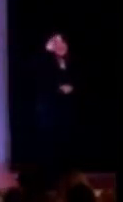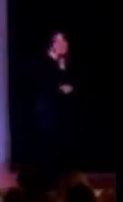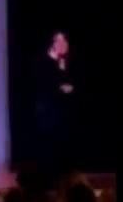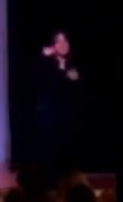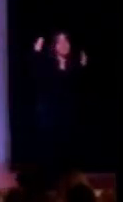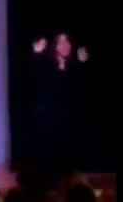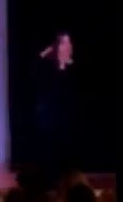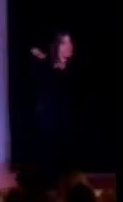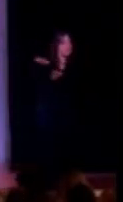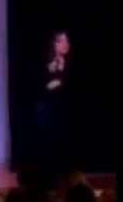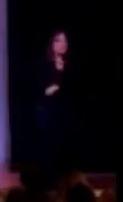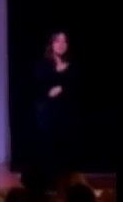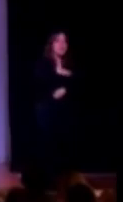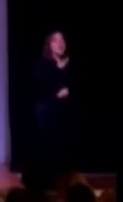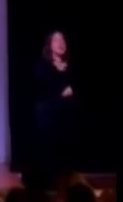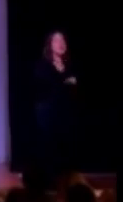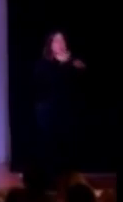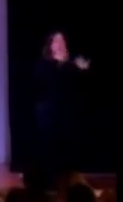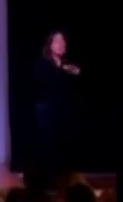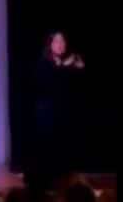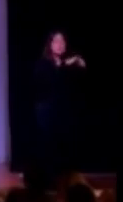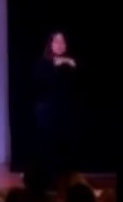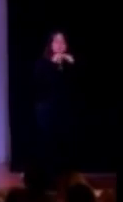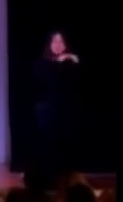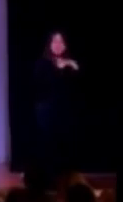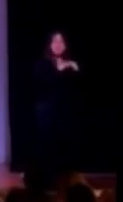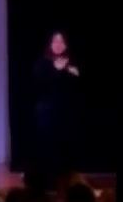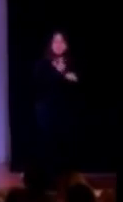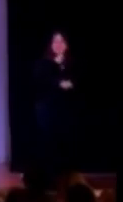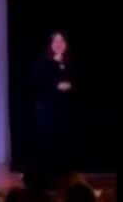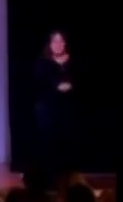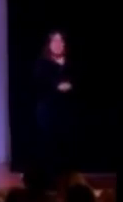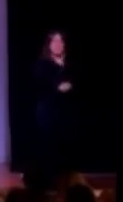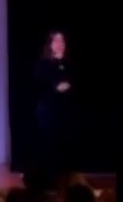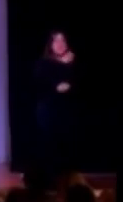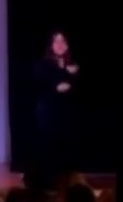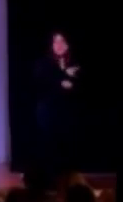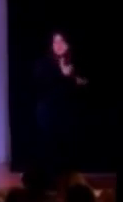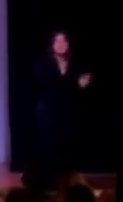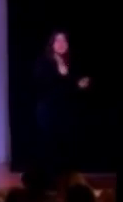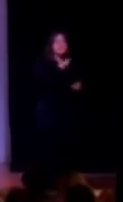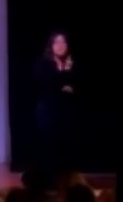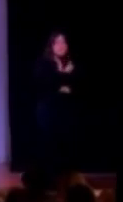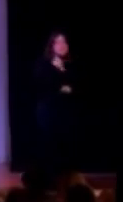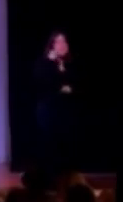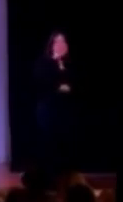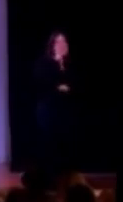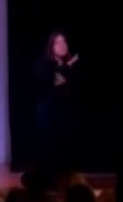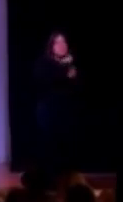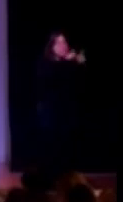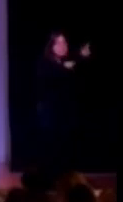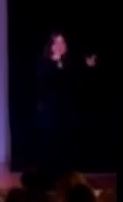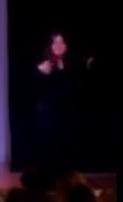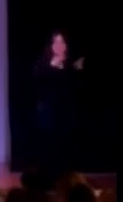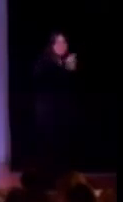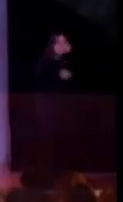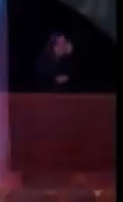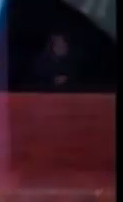una cuestión que a mí me vaya bien la inclusión, ah, pues a mí esto de la inclusión no me va. A ti ni te tiene que ir ni no te tiene que ir. Es un derecho de la gente. Por lo tanto,